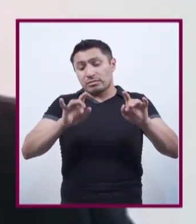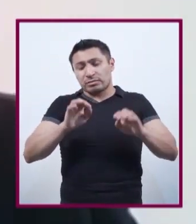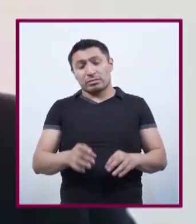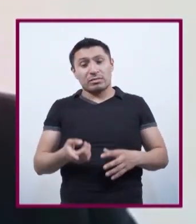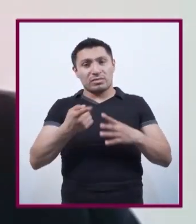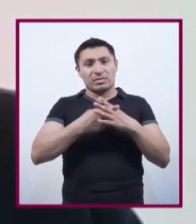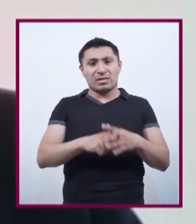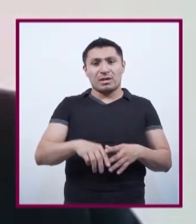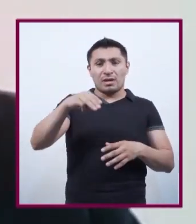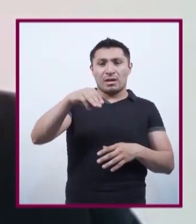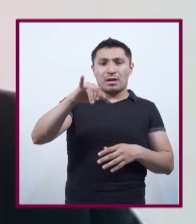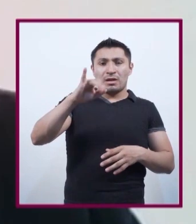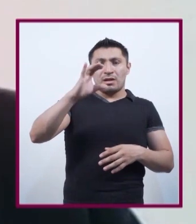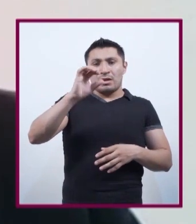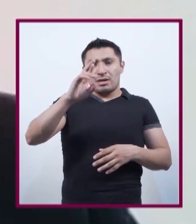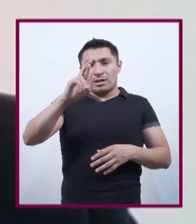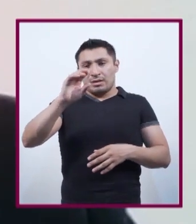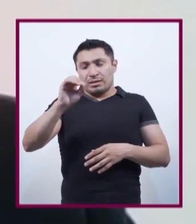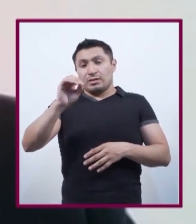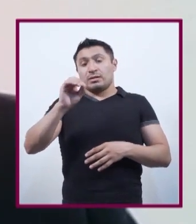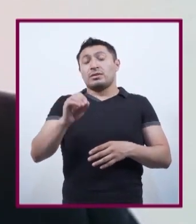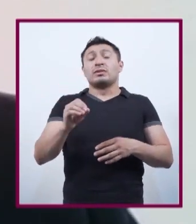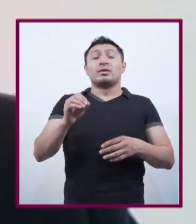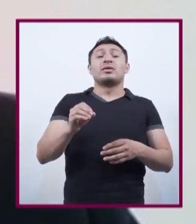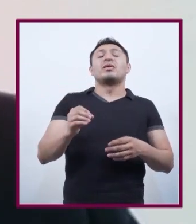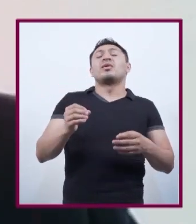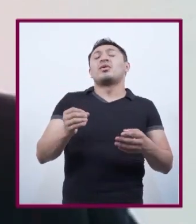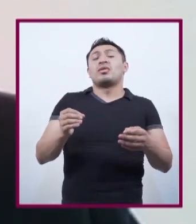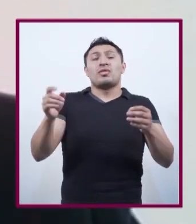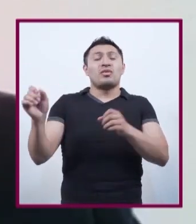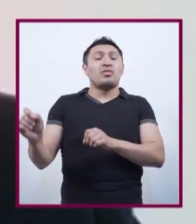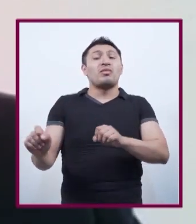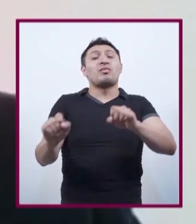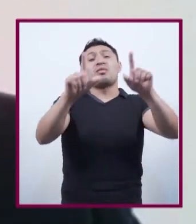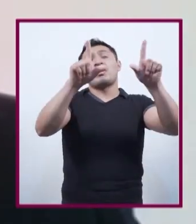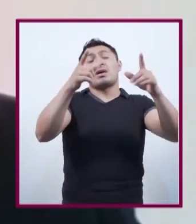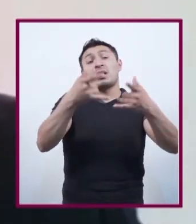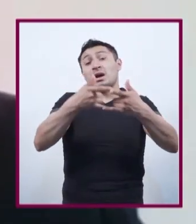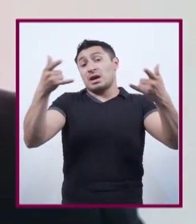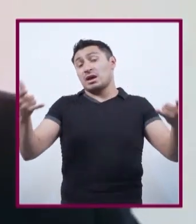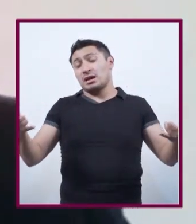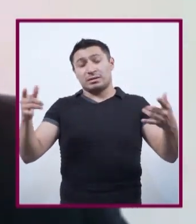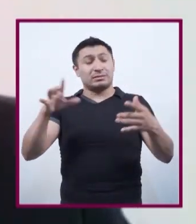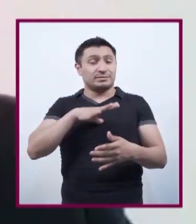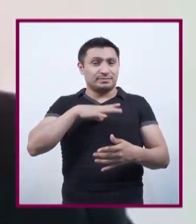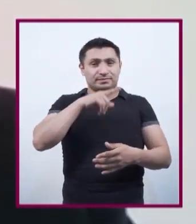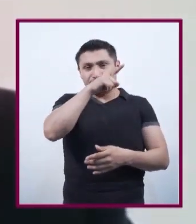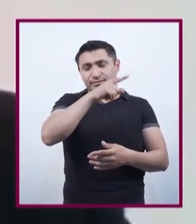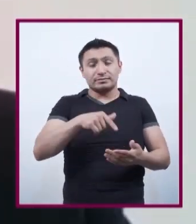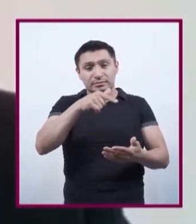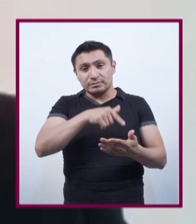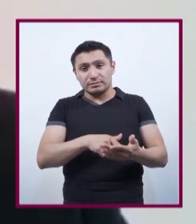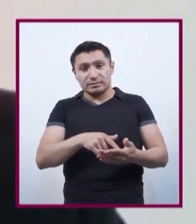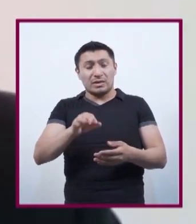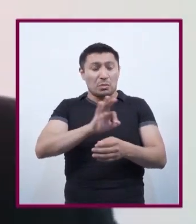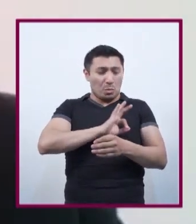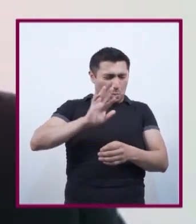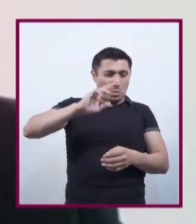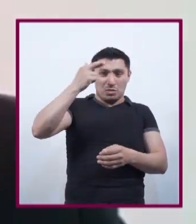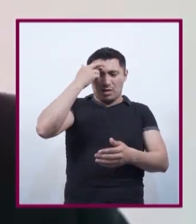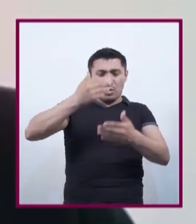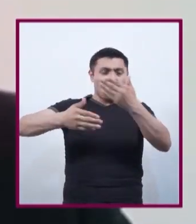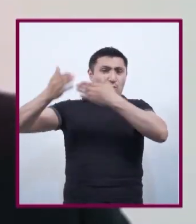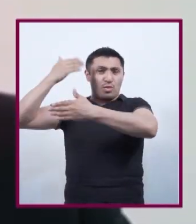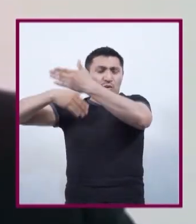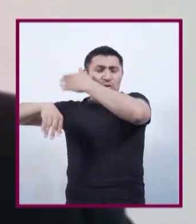primeras digitalizaciones a partir de los microfilmes de publicaciones históricas existentes. Podríamos remontarnos